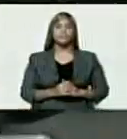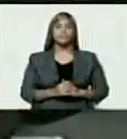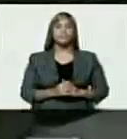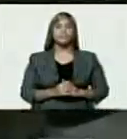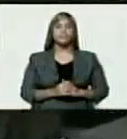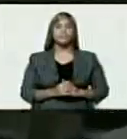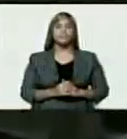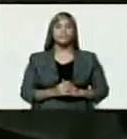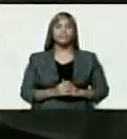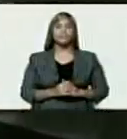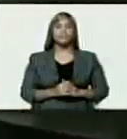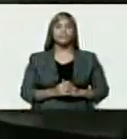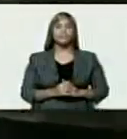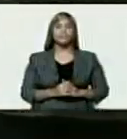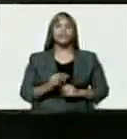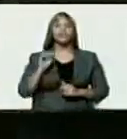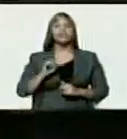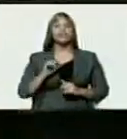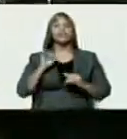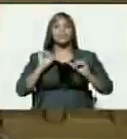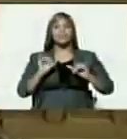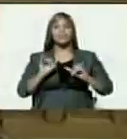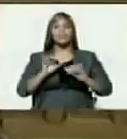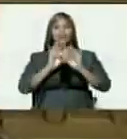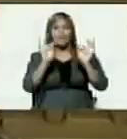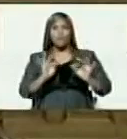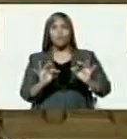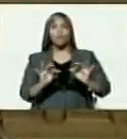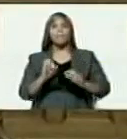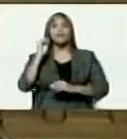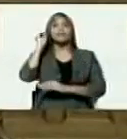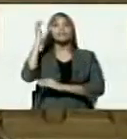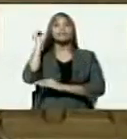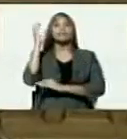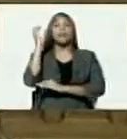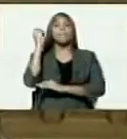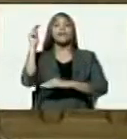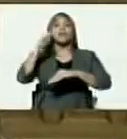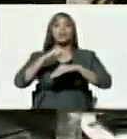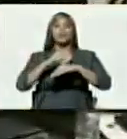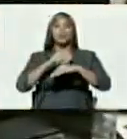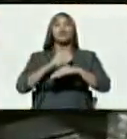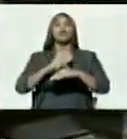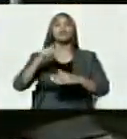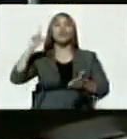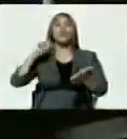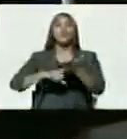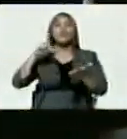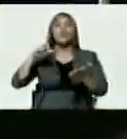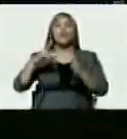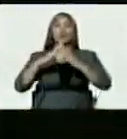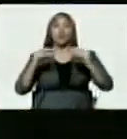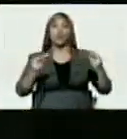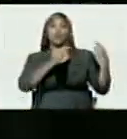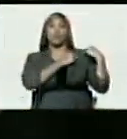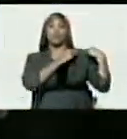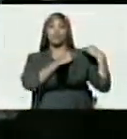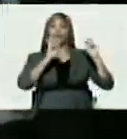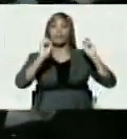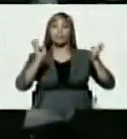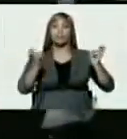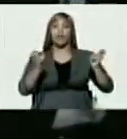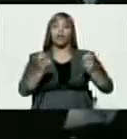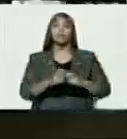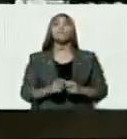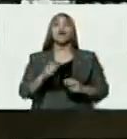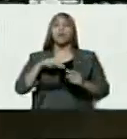De esta forma, la nueva Asamblea Nacional cumple con su responsabilidad según lo establece la Constitución de